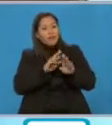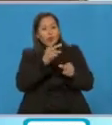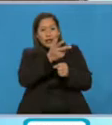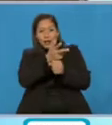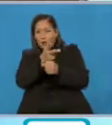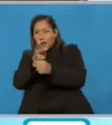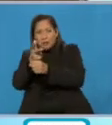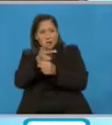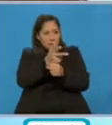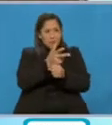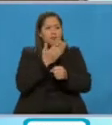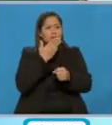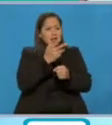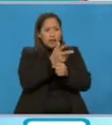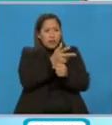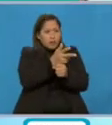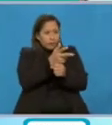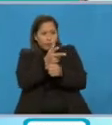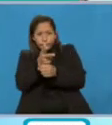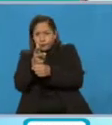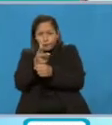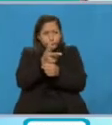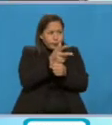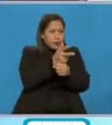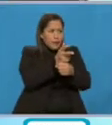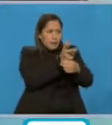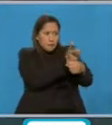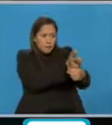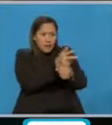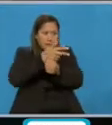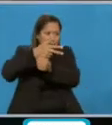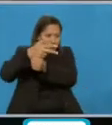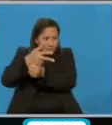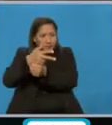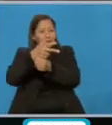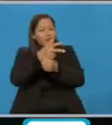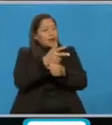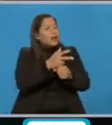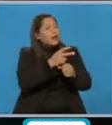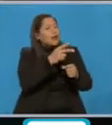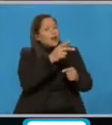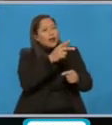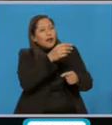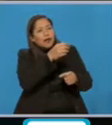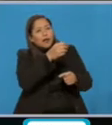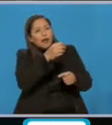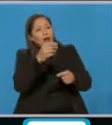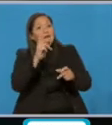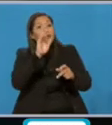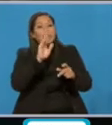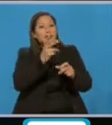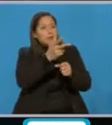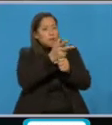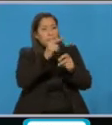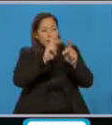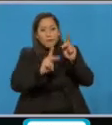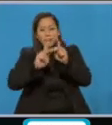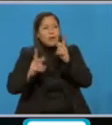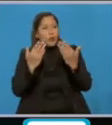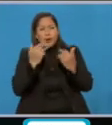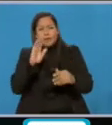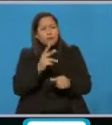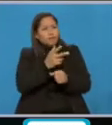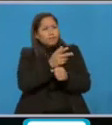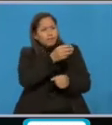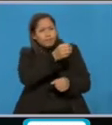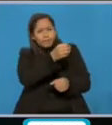cámara, esta cámara que se va moviendo de un lugar a otro en el departamento, que te va llevando, parece que no hay corte. Es muy interesante de ver, la